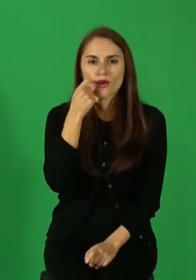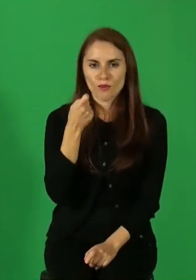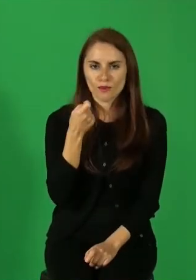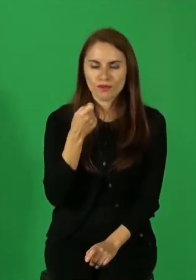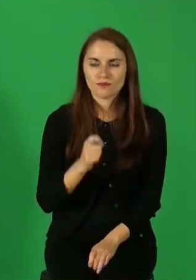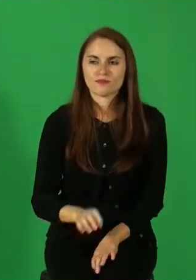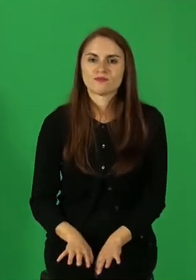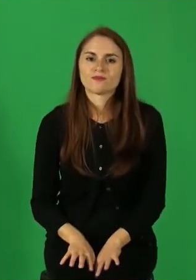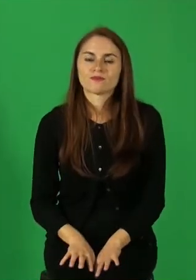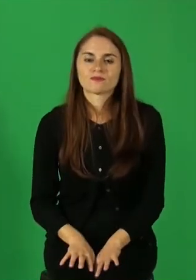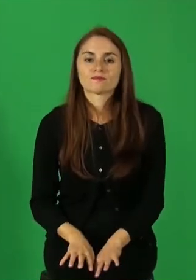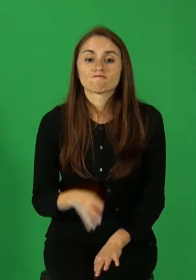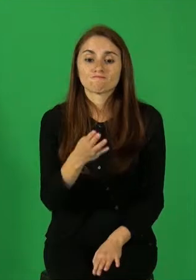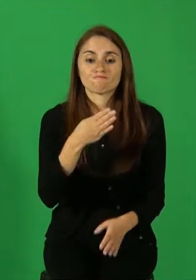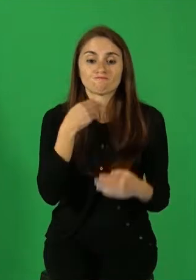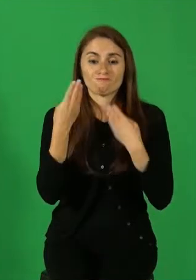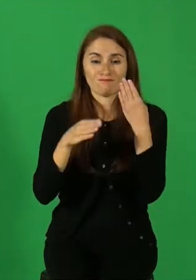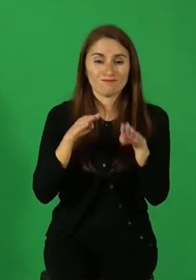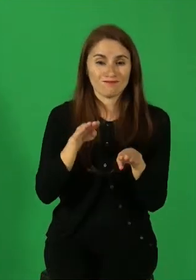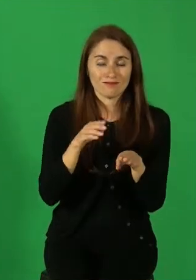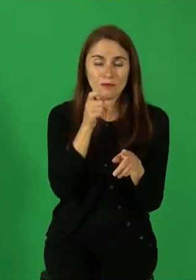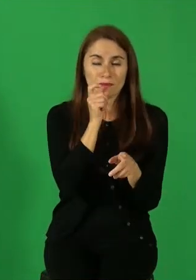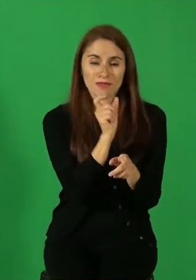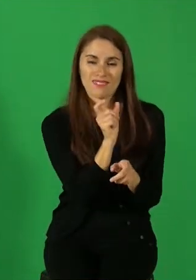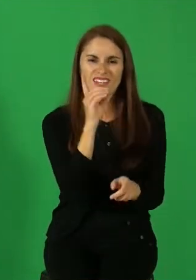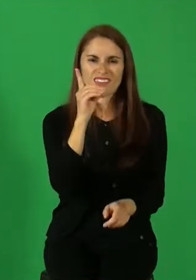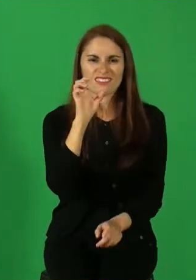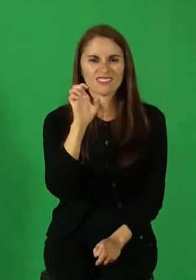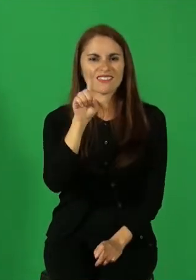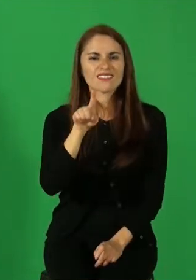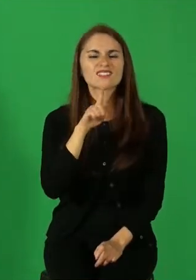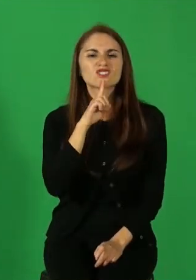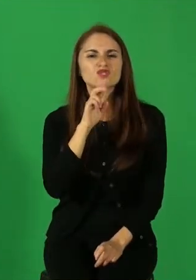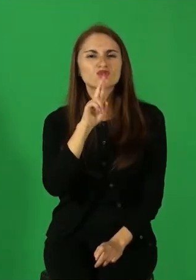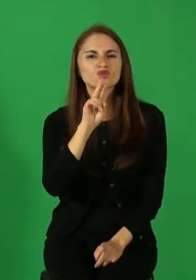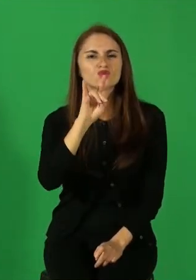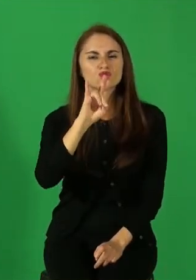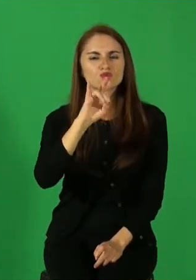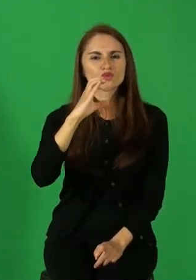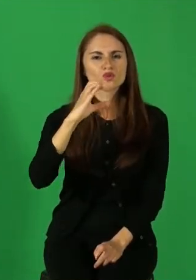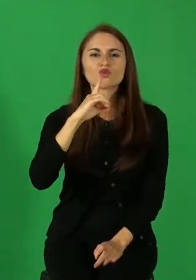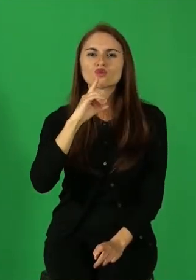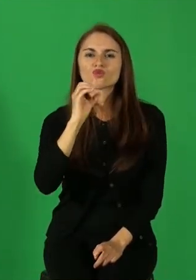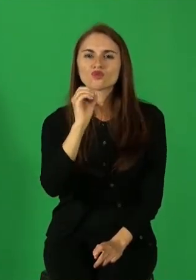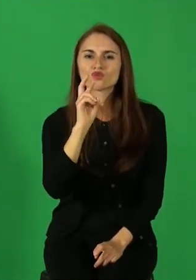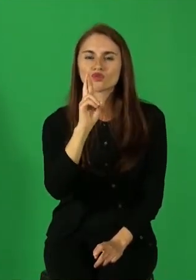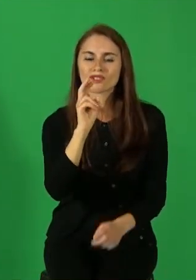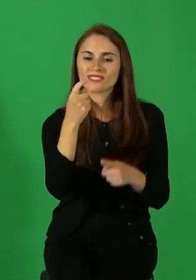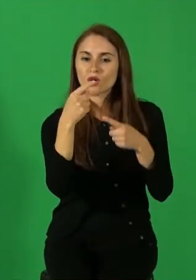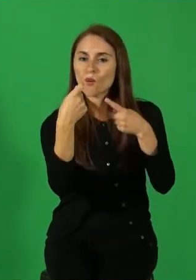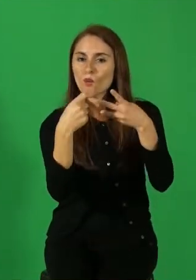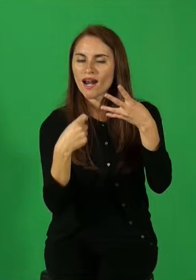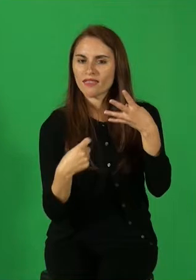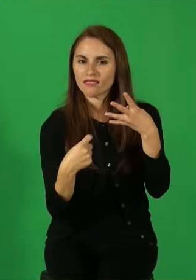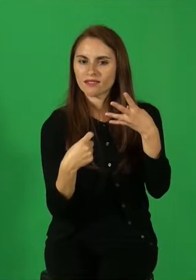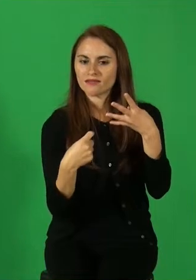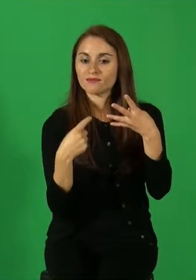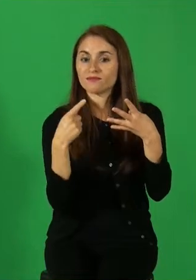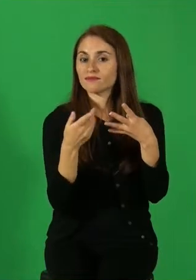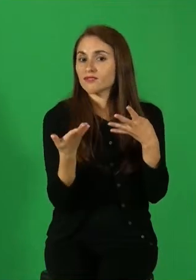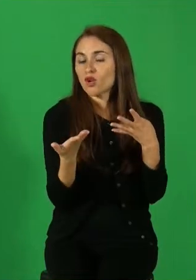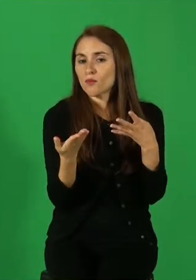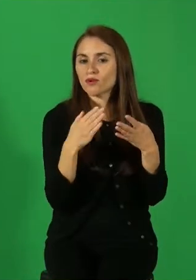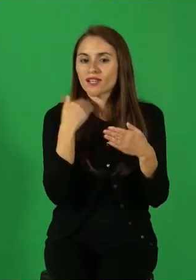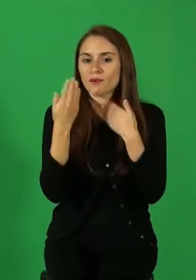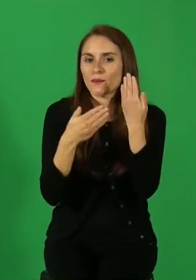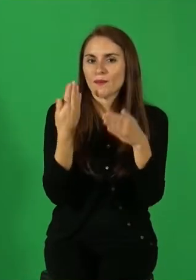Luego, destructor, que es el adjetivo, ¿no es cierto?, y le está dando una cualidad, otorgando una cualidad al